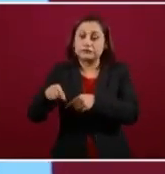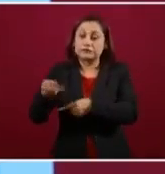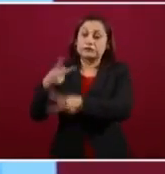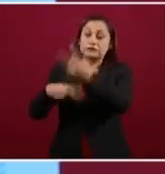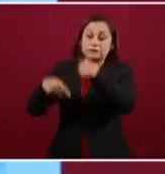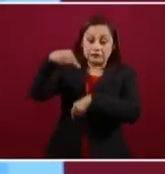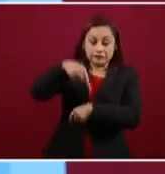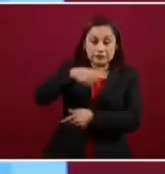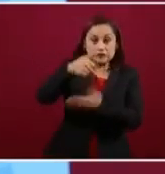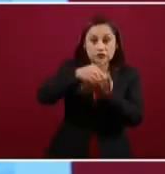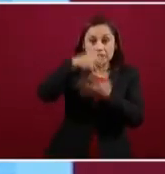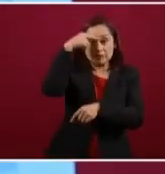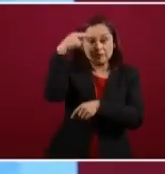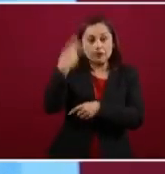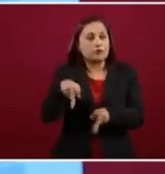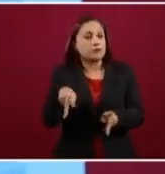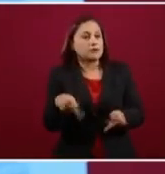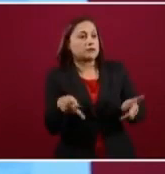cierto